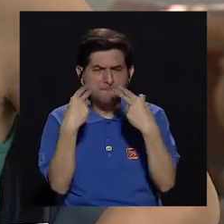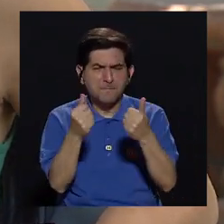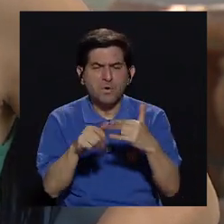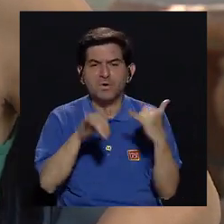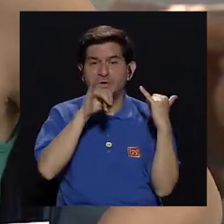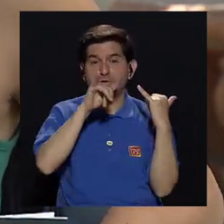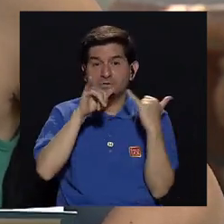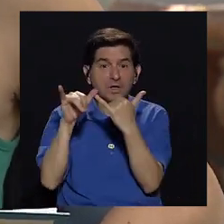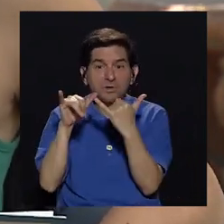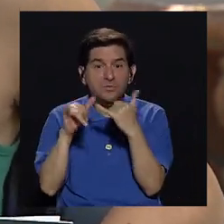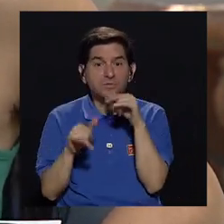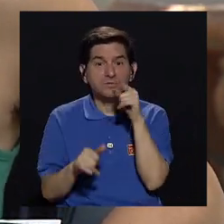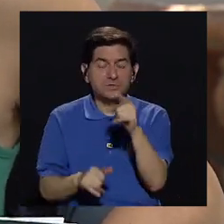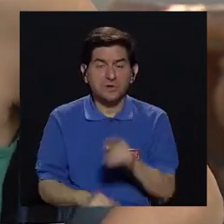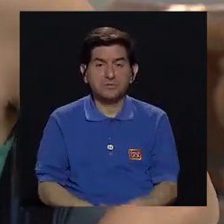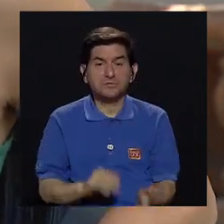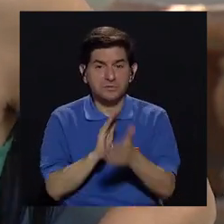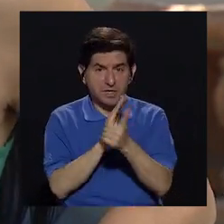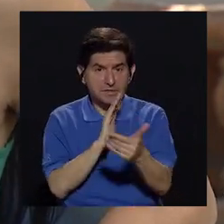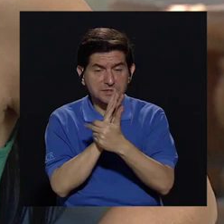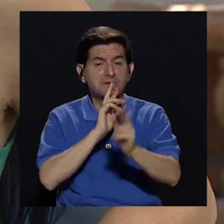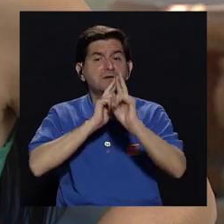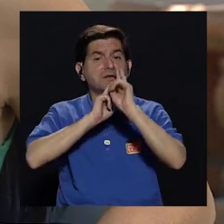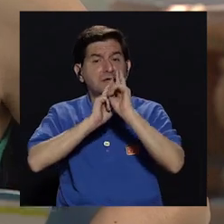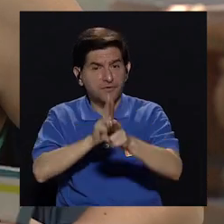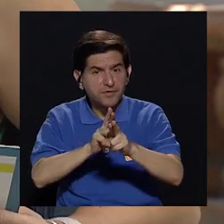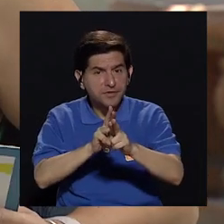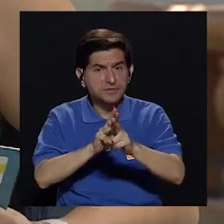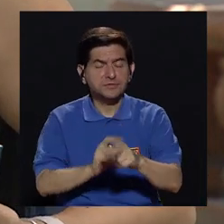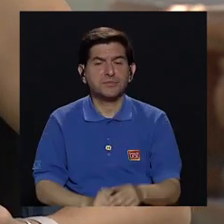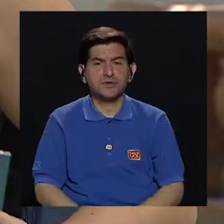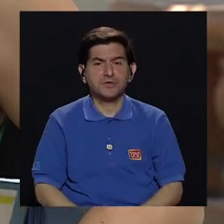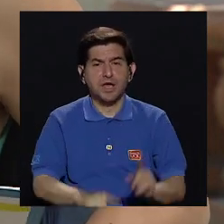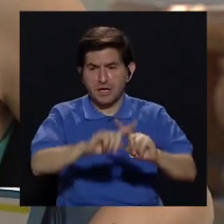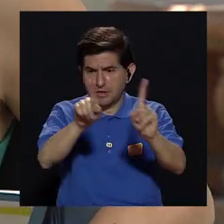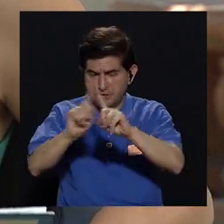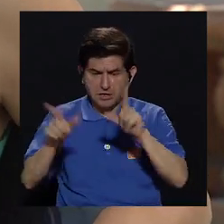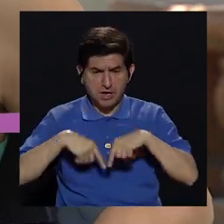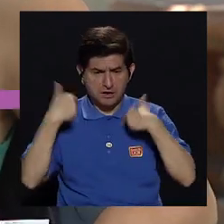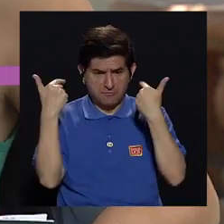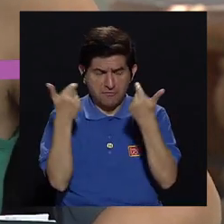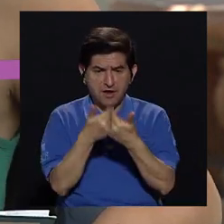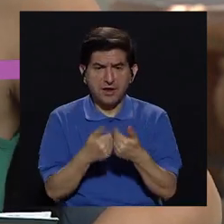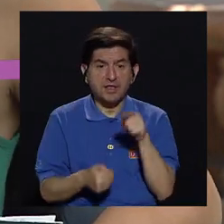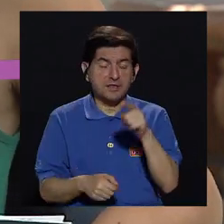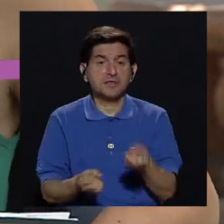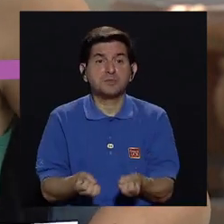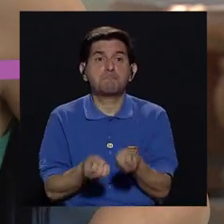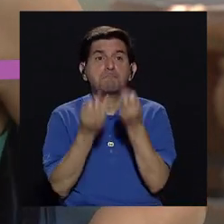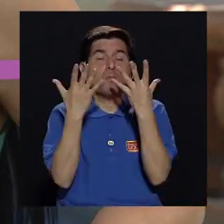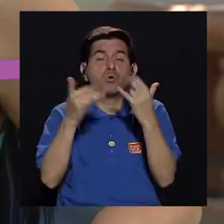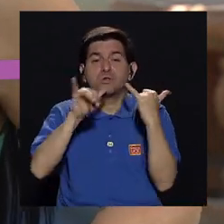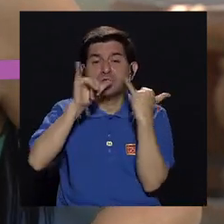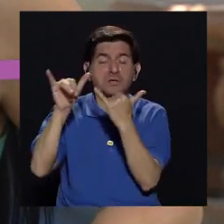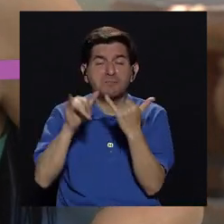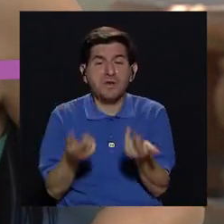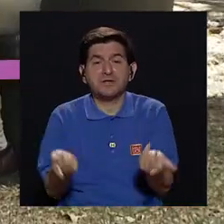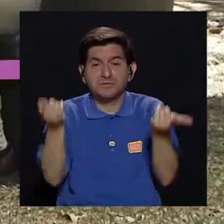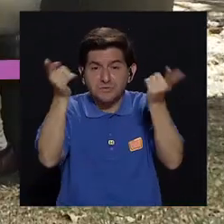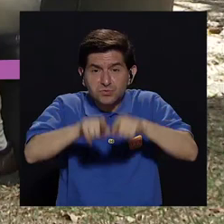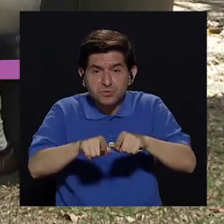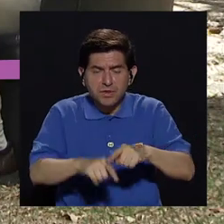la denuncia, ustedes están en capacidad de respuesta de manera intersectorial a esta lluvia de denuncias que podría